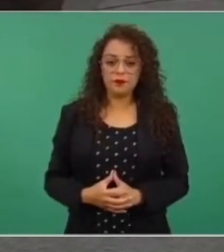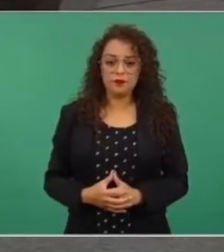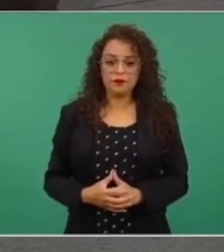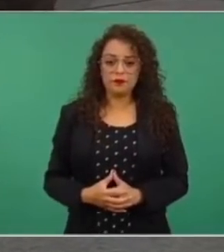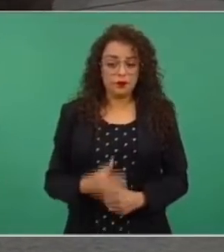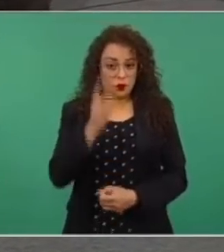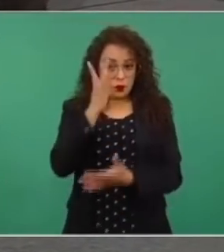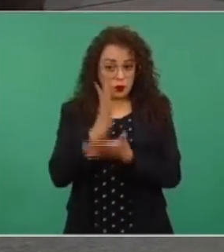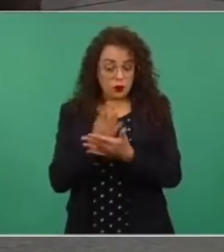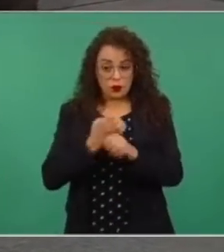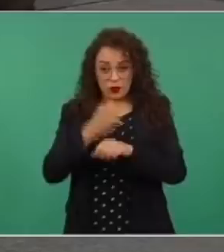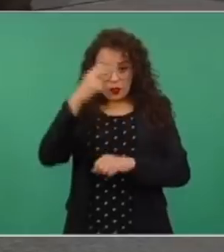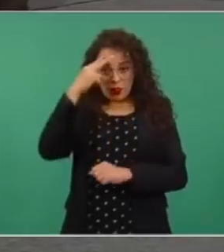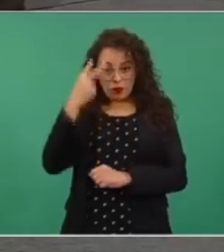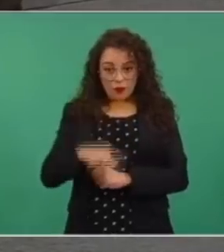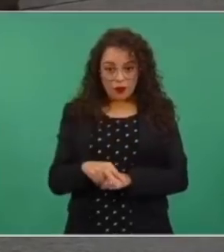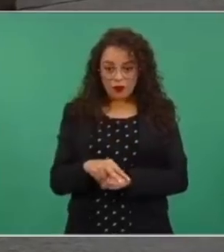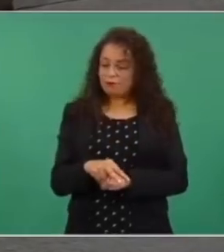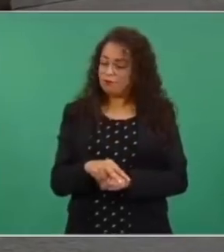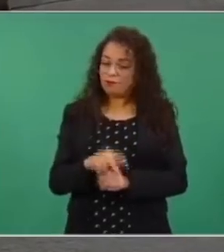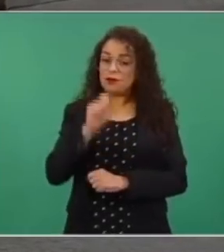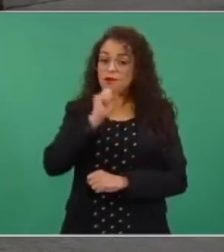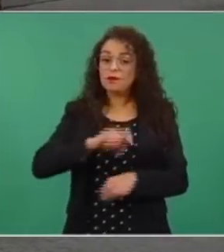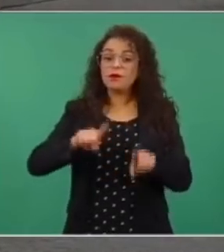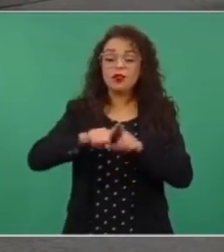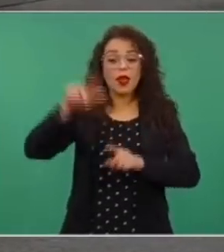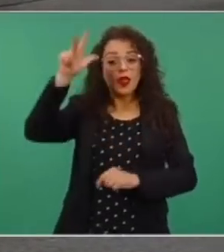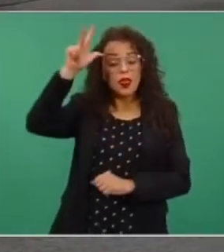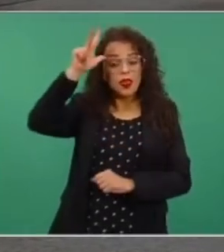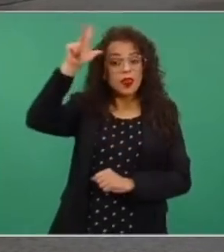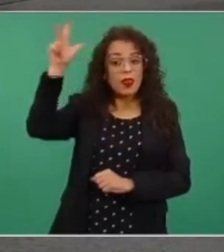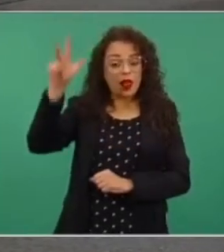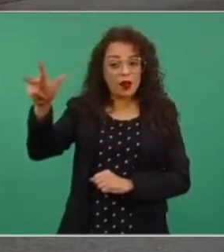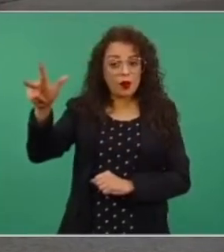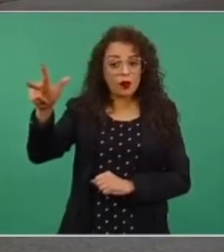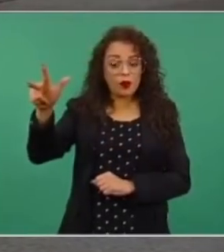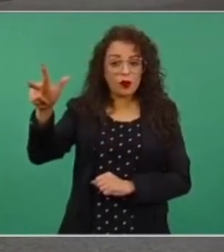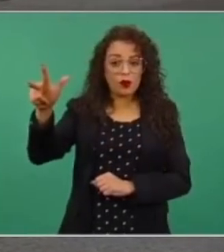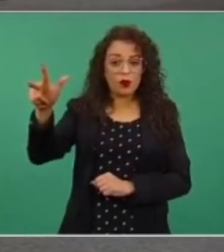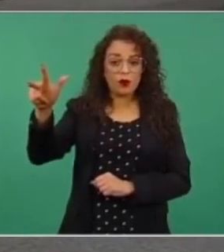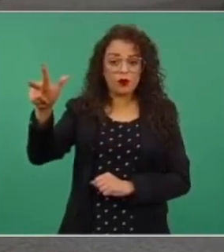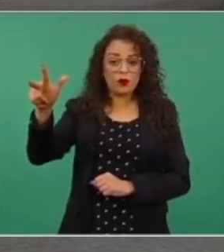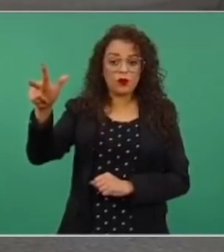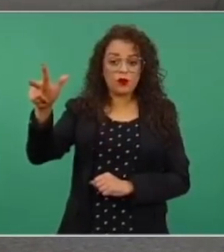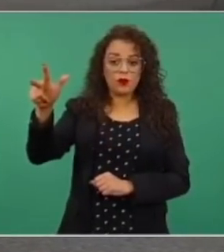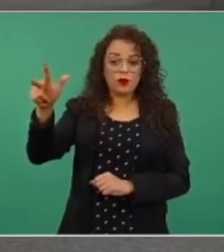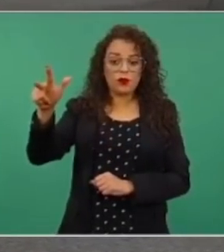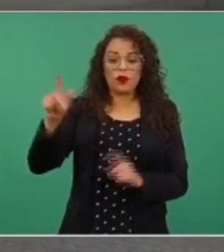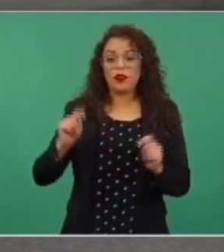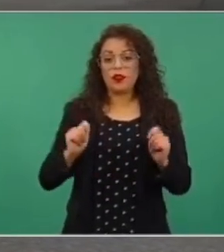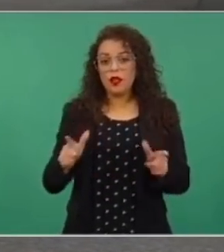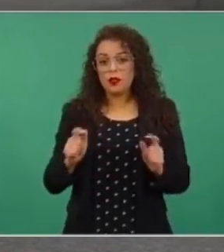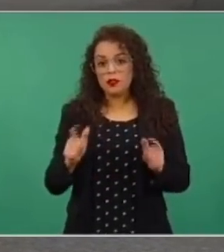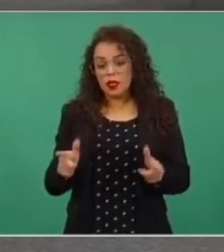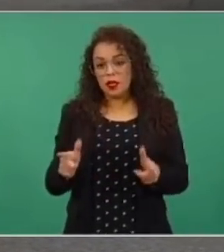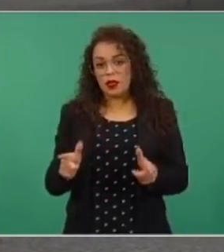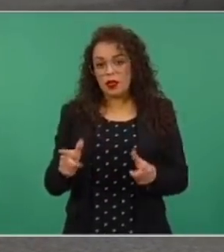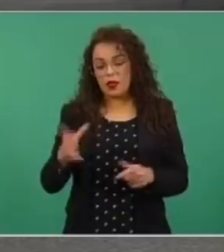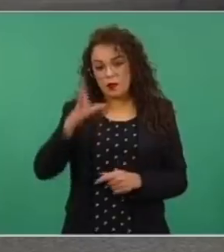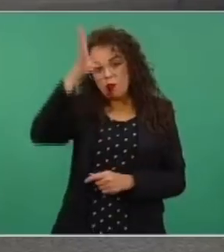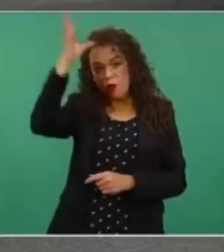Estado de México, es también Hidalgo, ¿sí?, y ya también Tlaxcala y Morelos, o